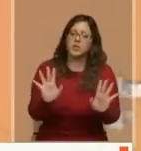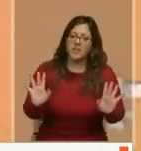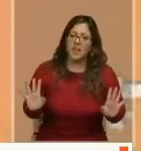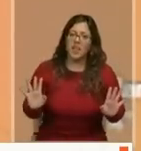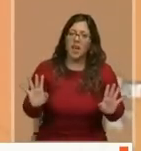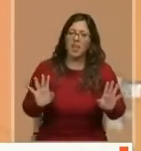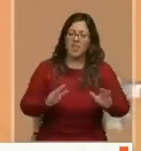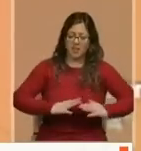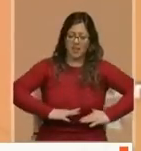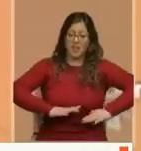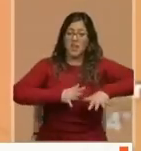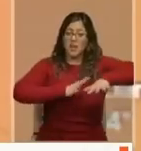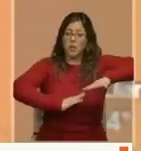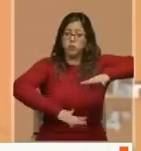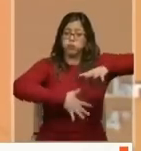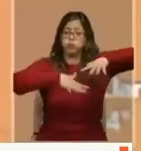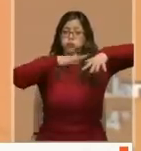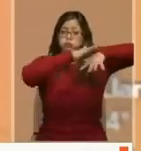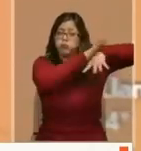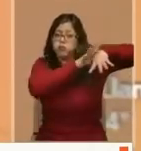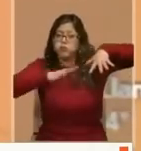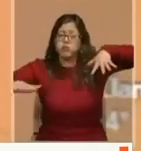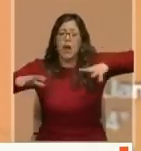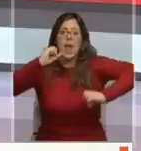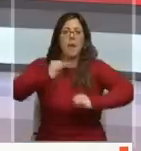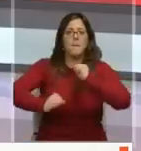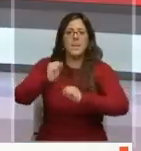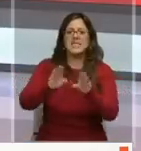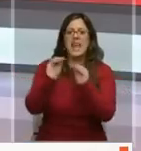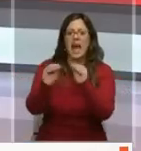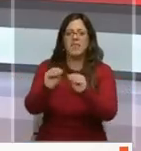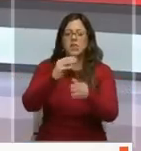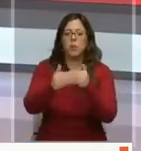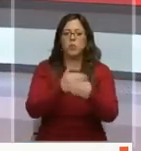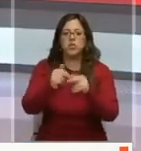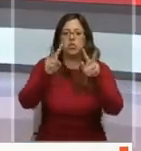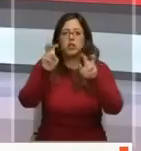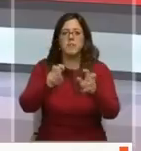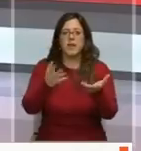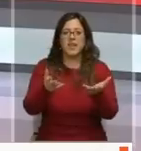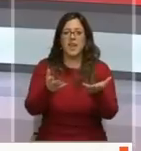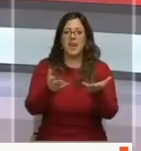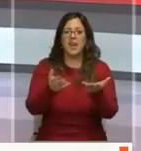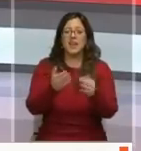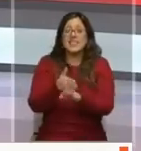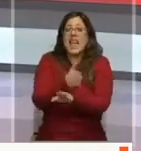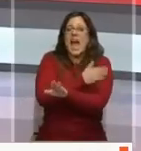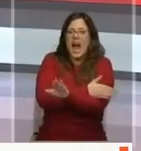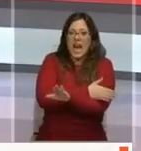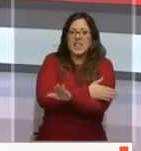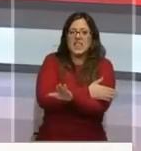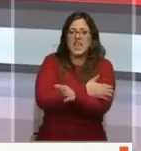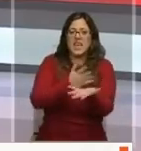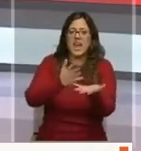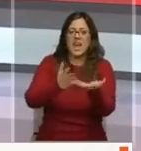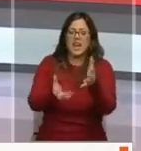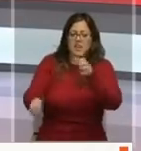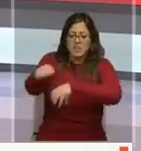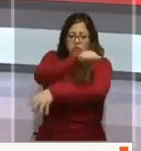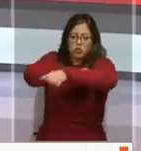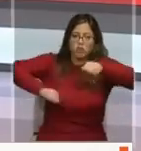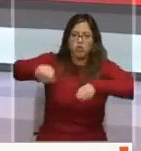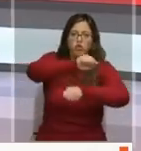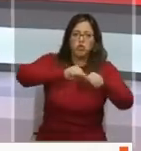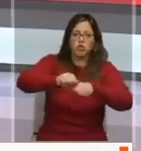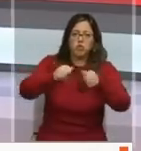estos caudales, la empresa está señalando que va a activar un proceso de vertimiento preventivo del embalse Colbún a partir